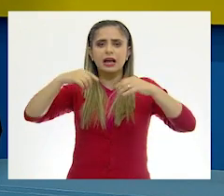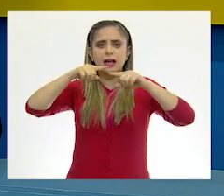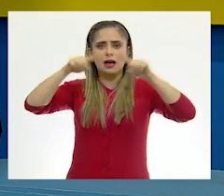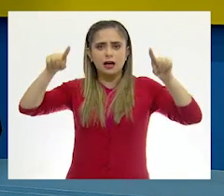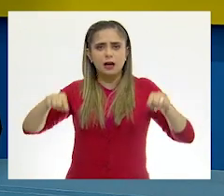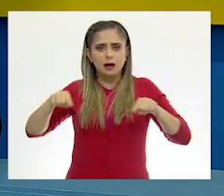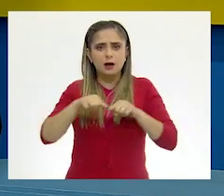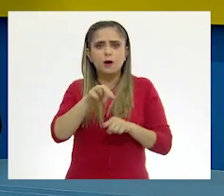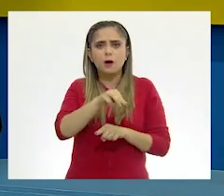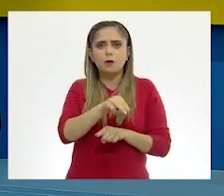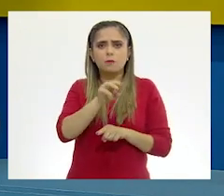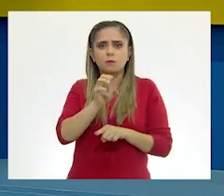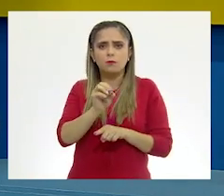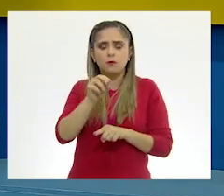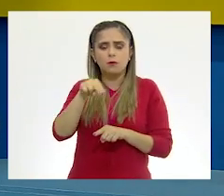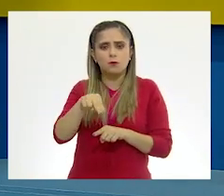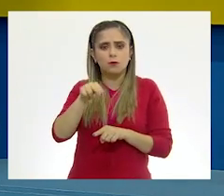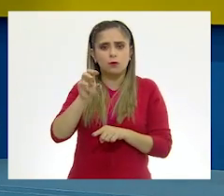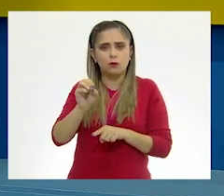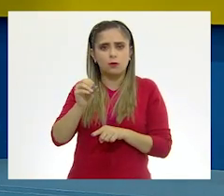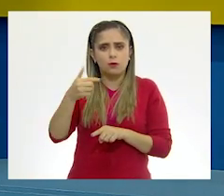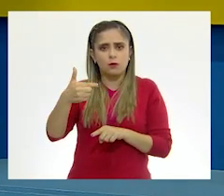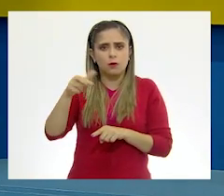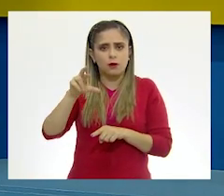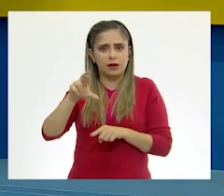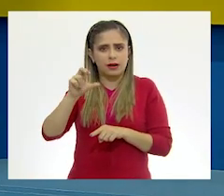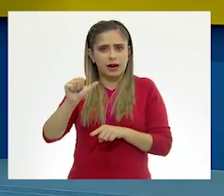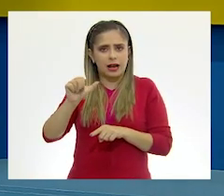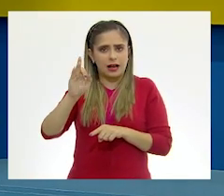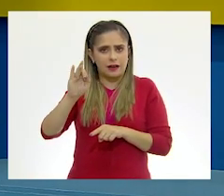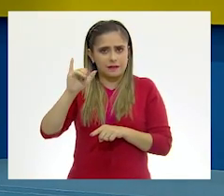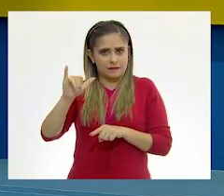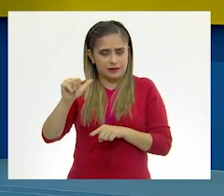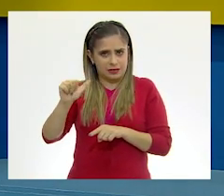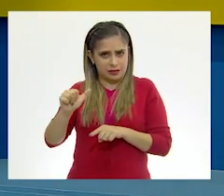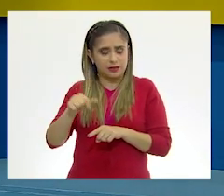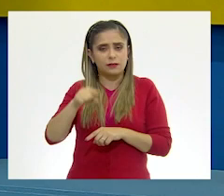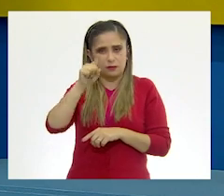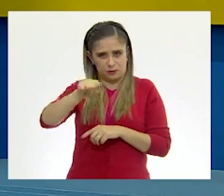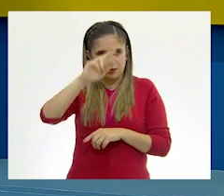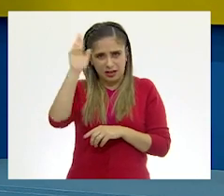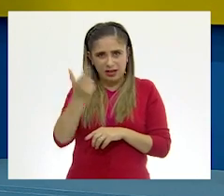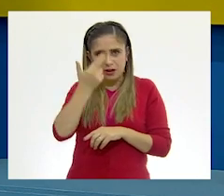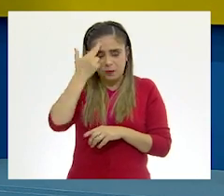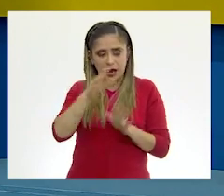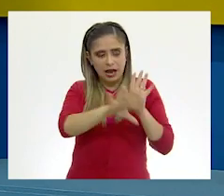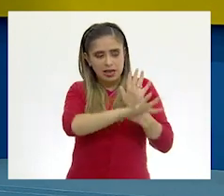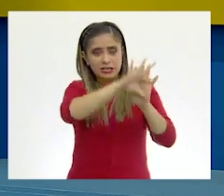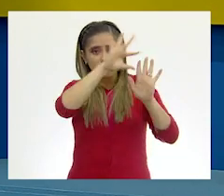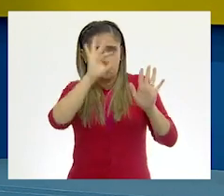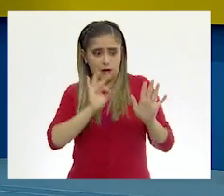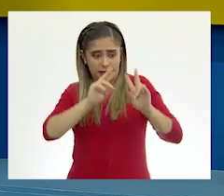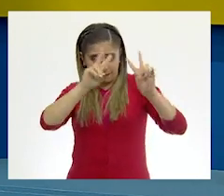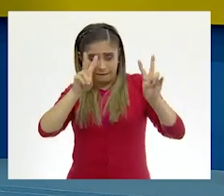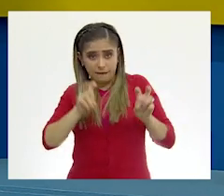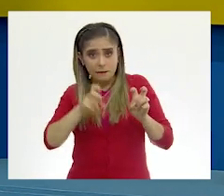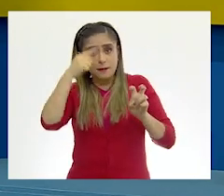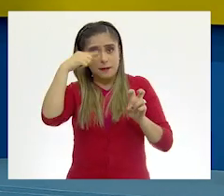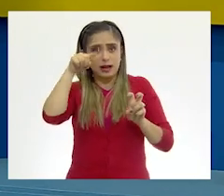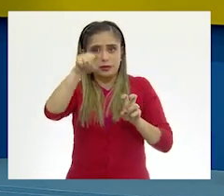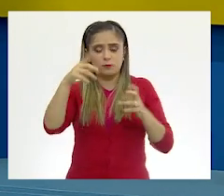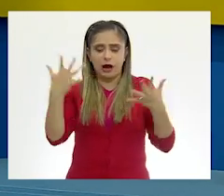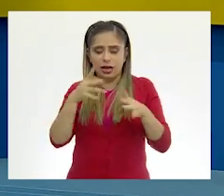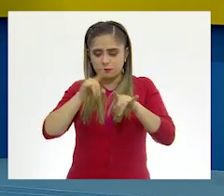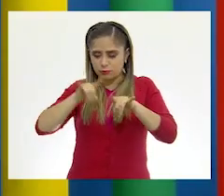sus usos. ¿Recuerdan que tuvimos el reto en el cual teníamos que elegir un tema para realizar nuestra propia